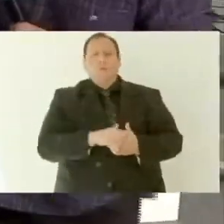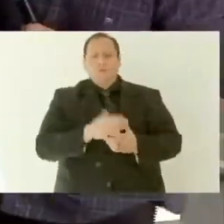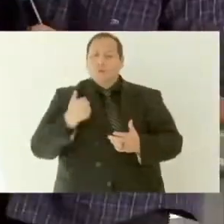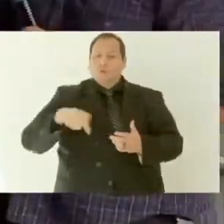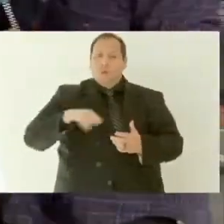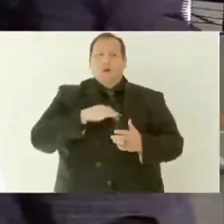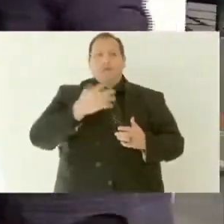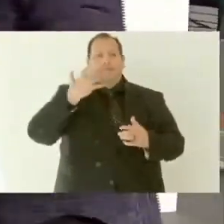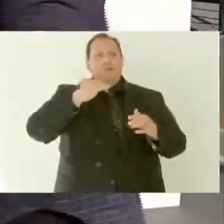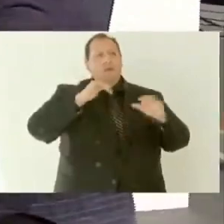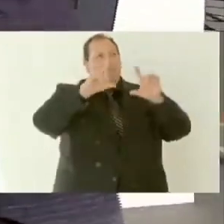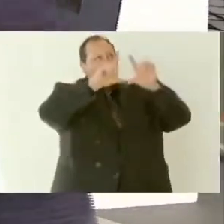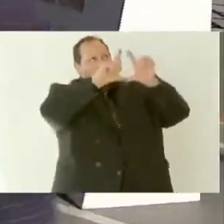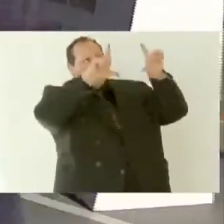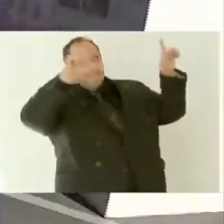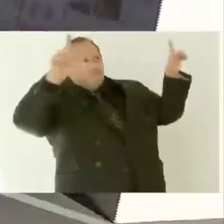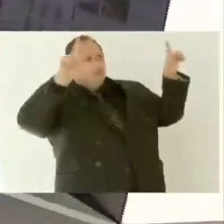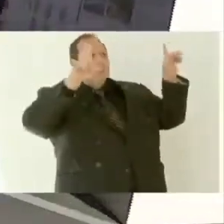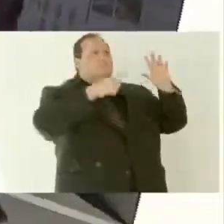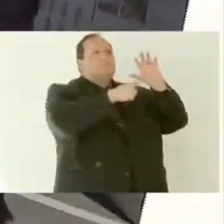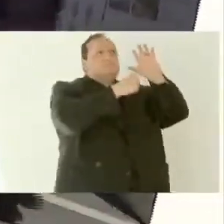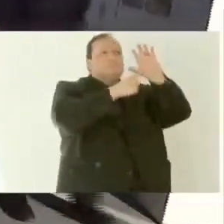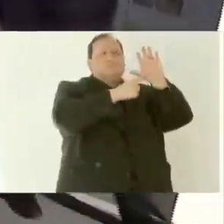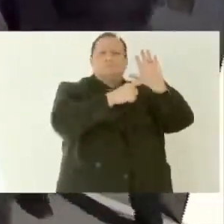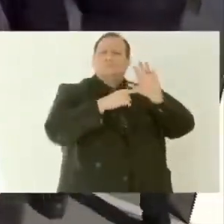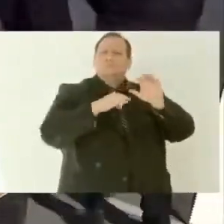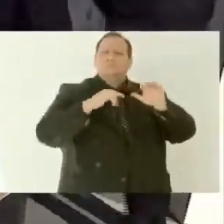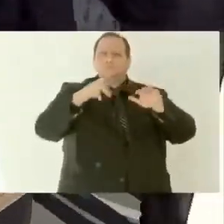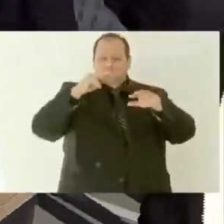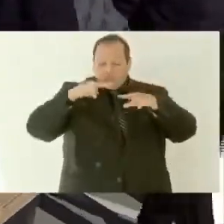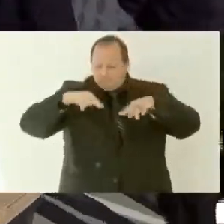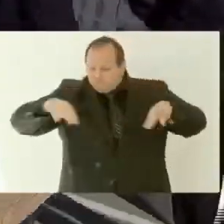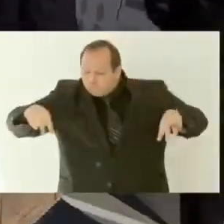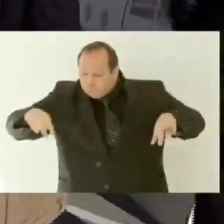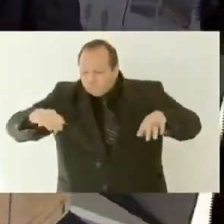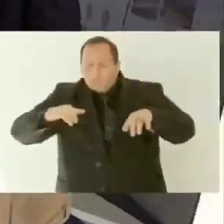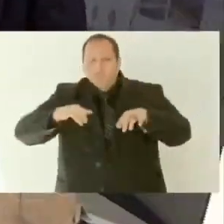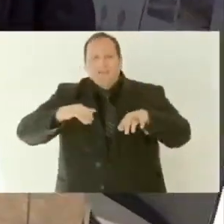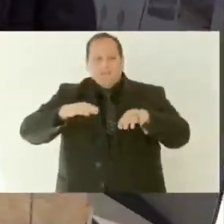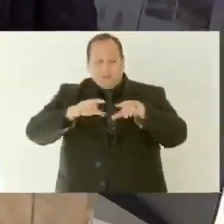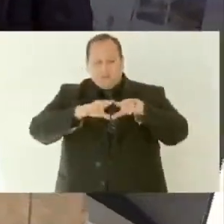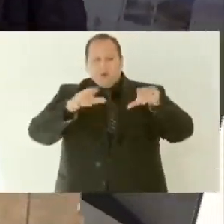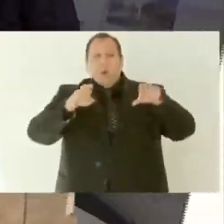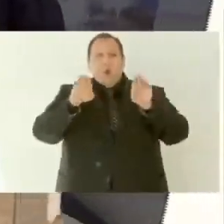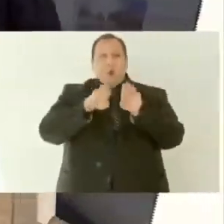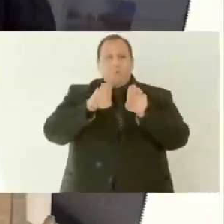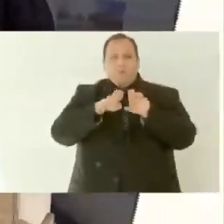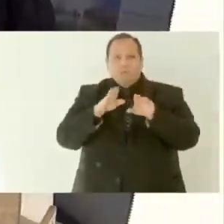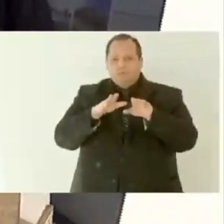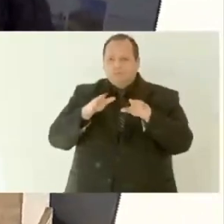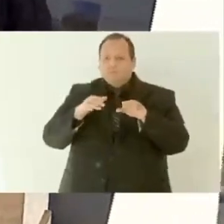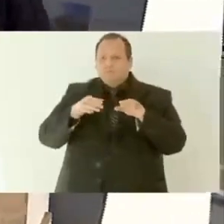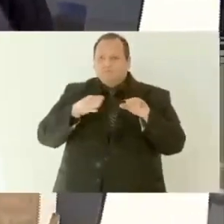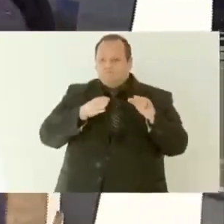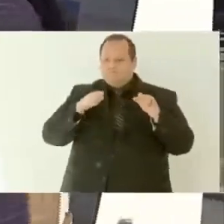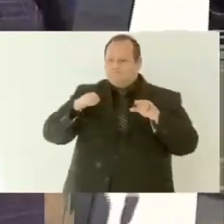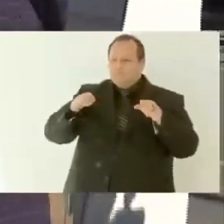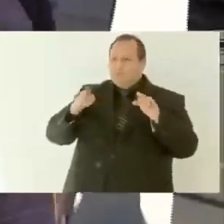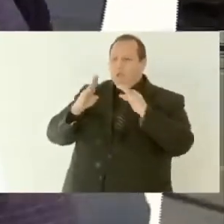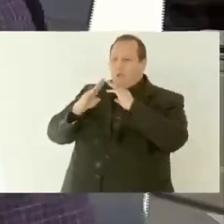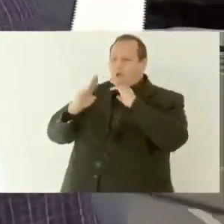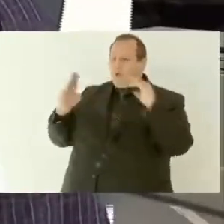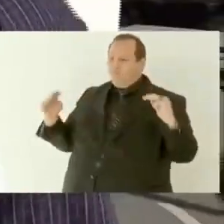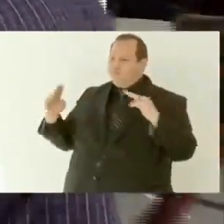Tenemos la maqueta del proyecto, es importante que usted viera cómo la topografía de estas barrancas, lo mismo